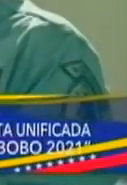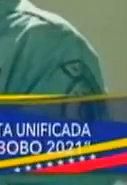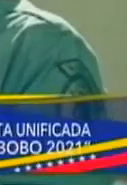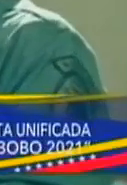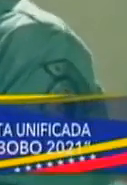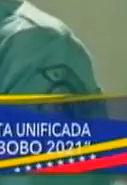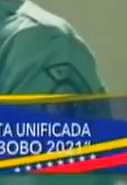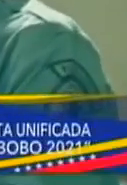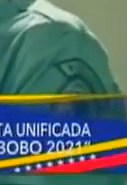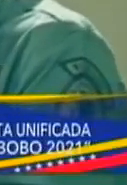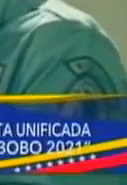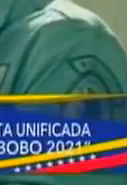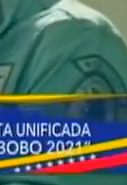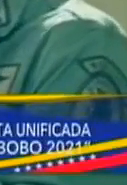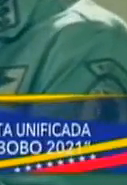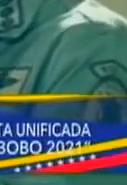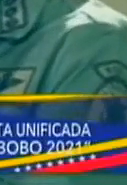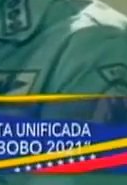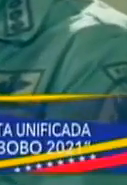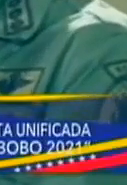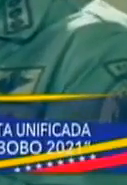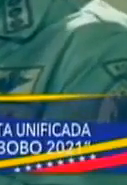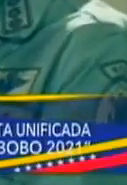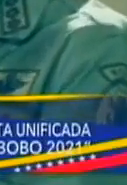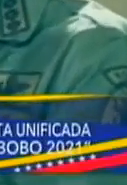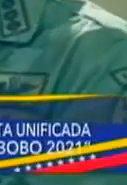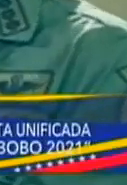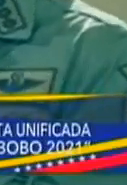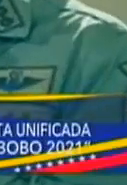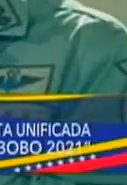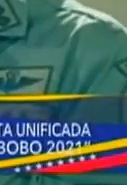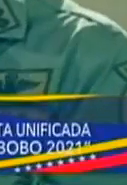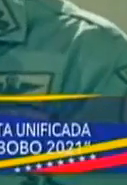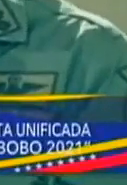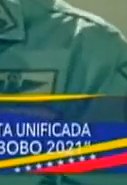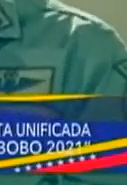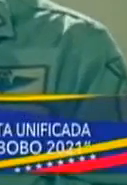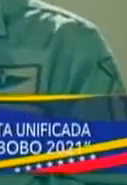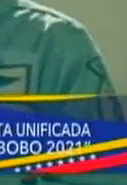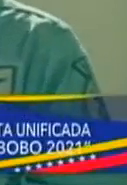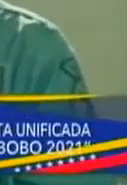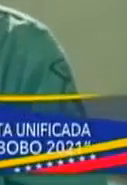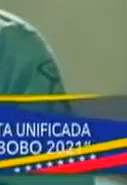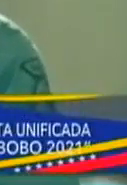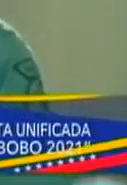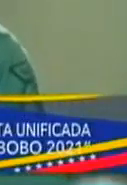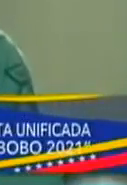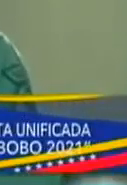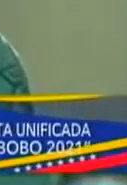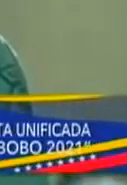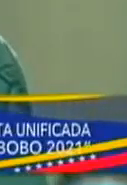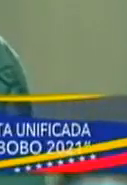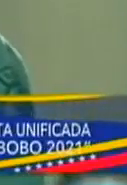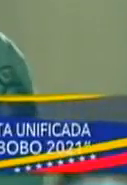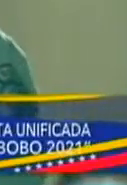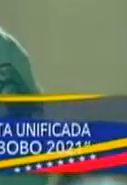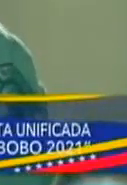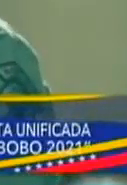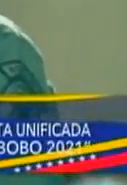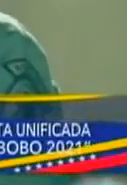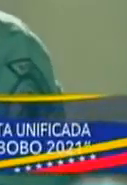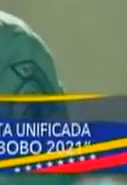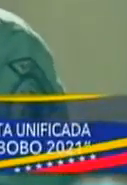lo humano, lo cristiano, lo independiente, lo antiimperialista, lo doctrinario. No hay que tenerle miedo